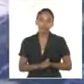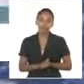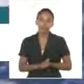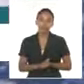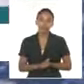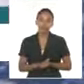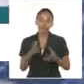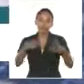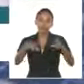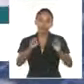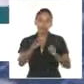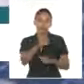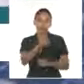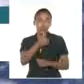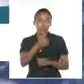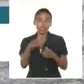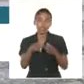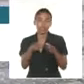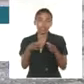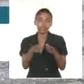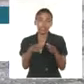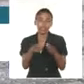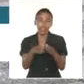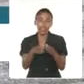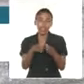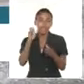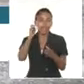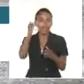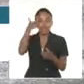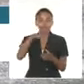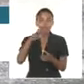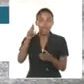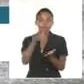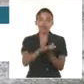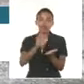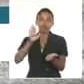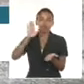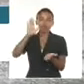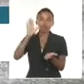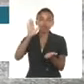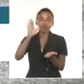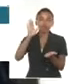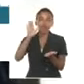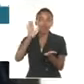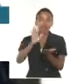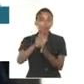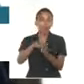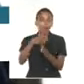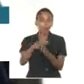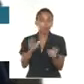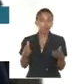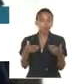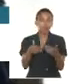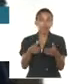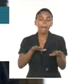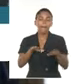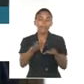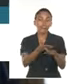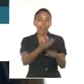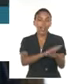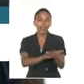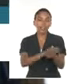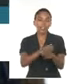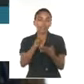Nuevos soldados de las Fuerzas Armadas Revolucionarias prestaron juramento tras concluir la preparación previa al servicio militar activo en